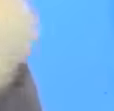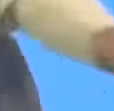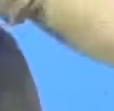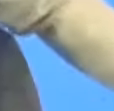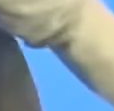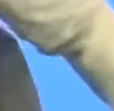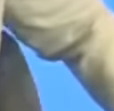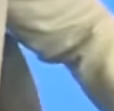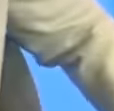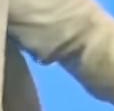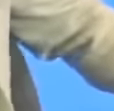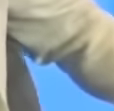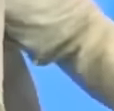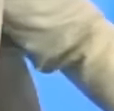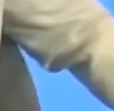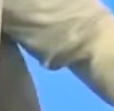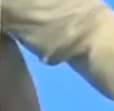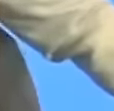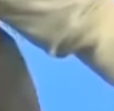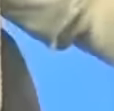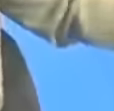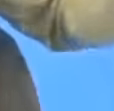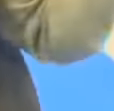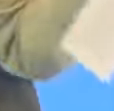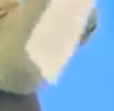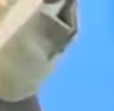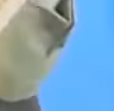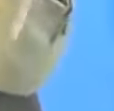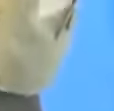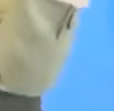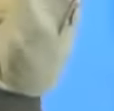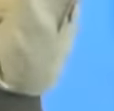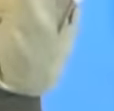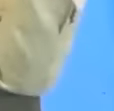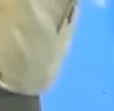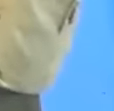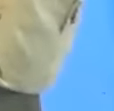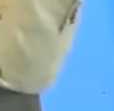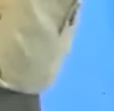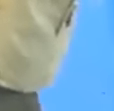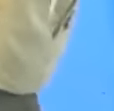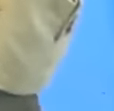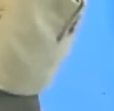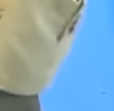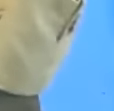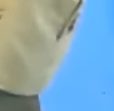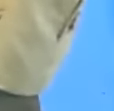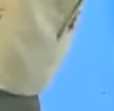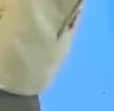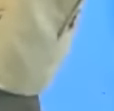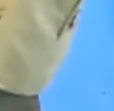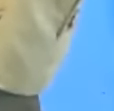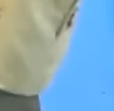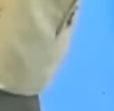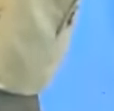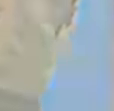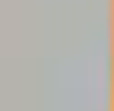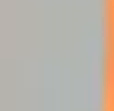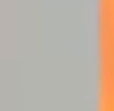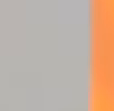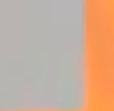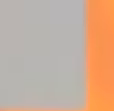revisar los resultados electorales miren esto es los resultados que